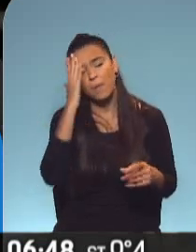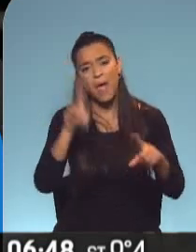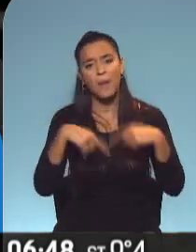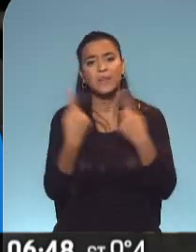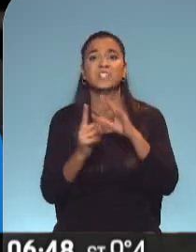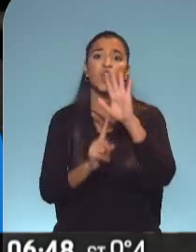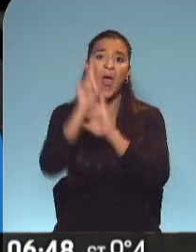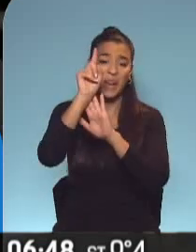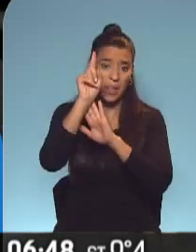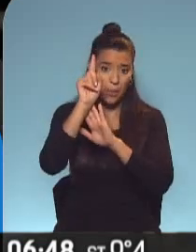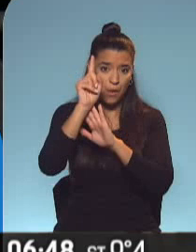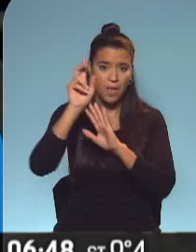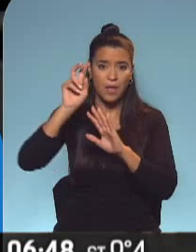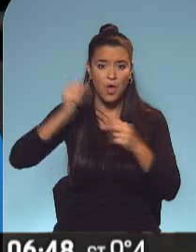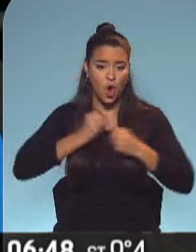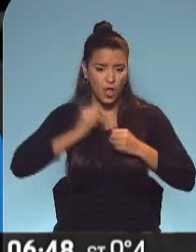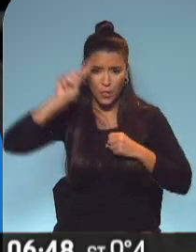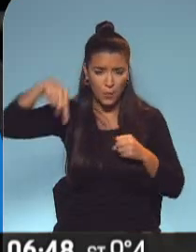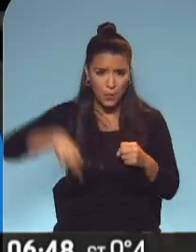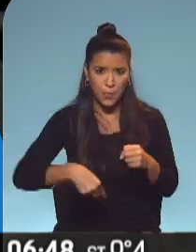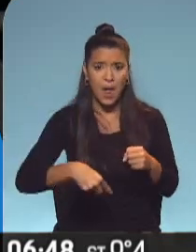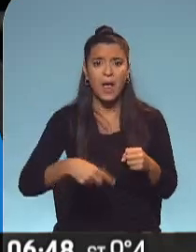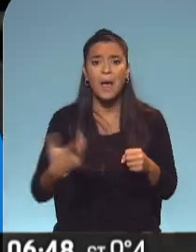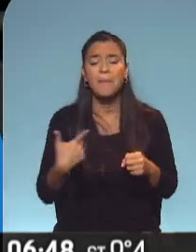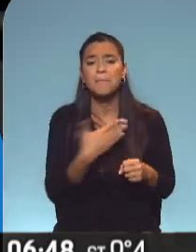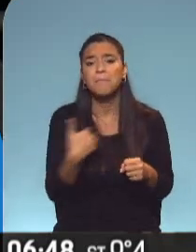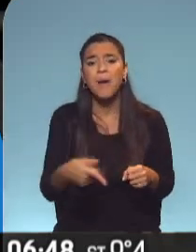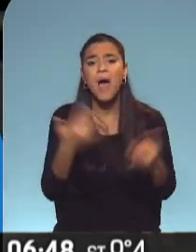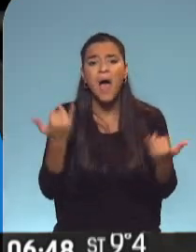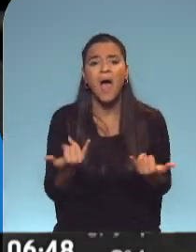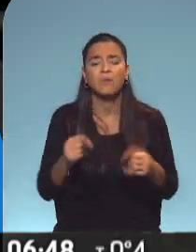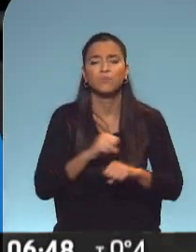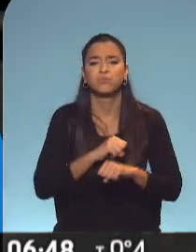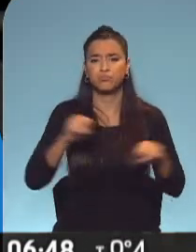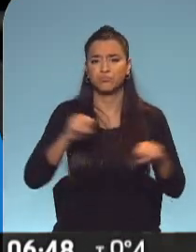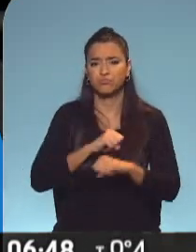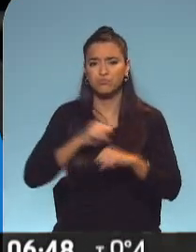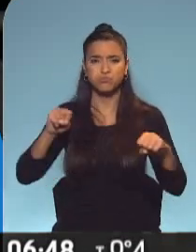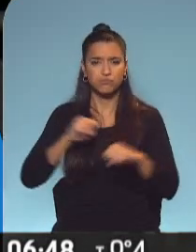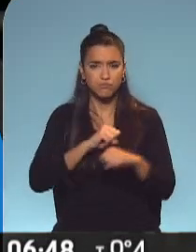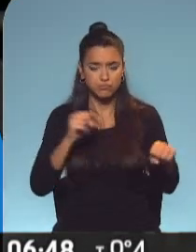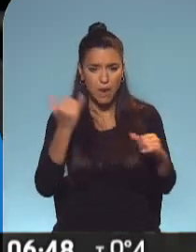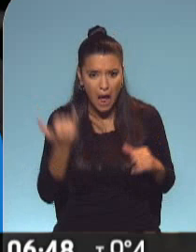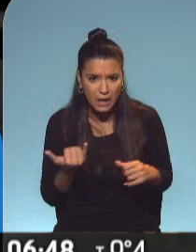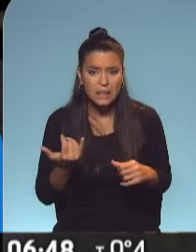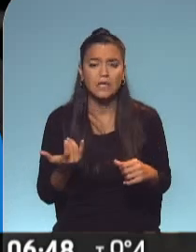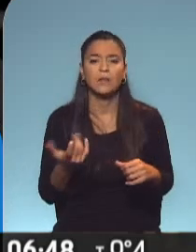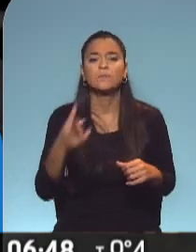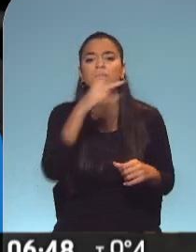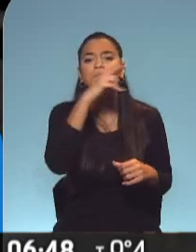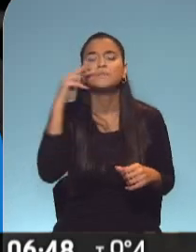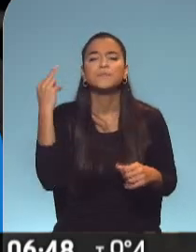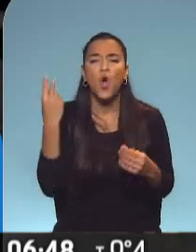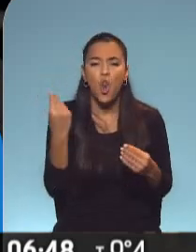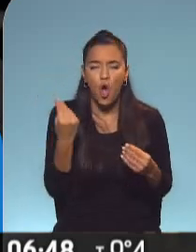en la terraza, bajó corriendo, me dice, mamá, hay explosiones y hay olor a